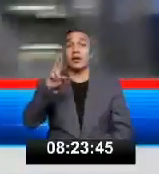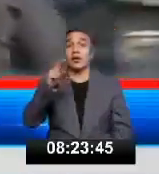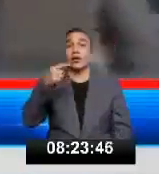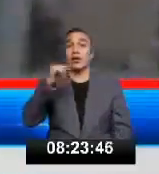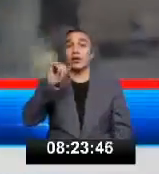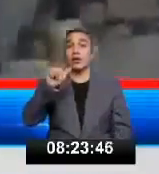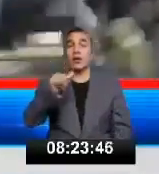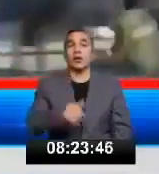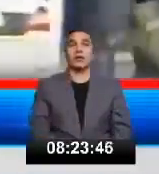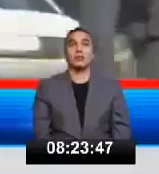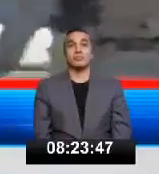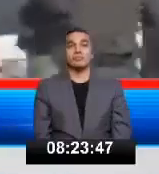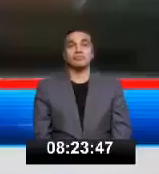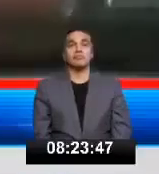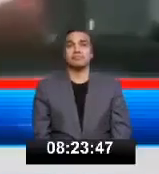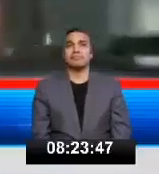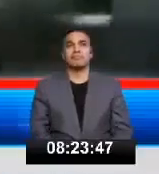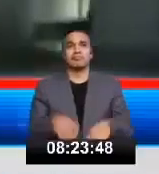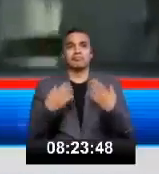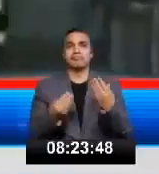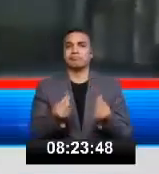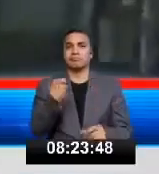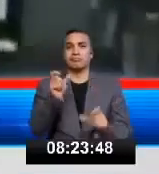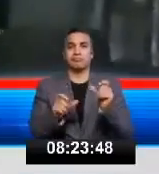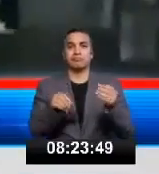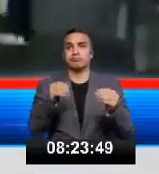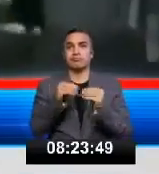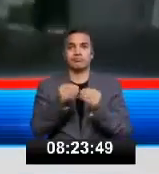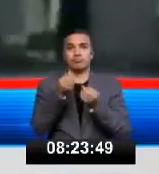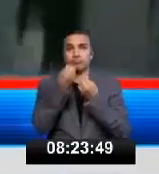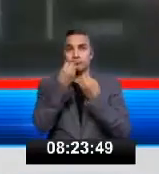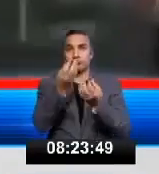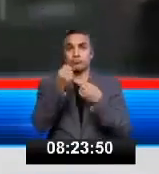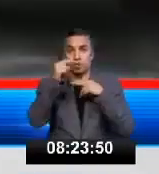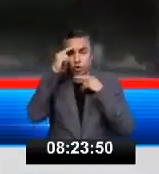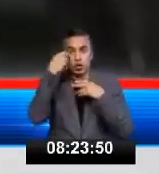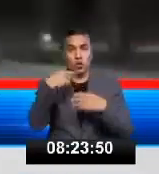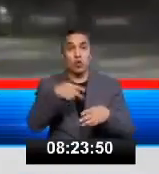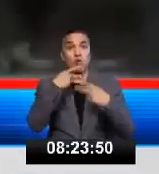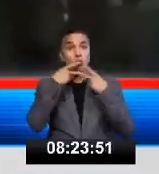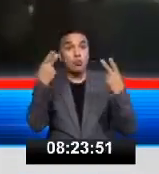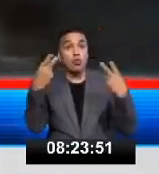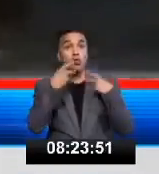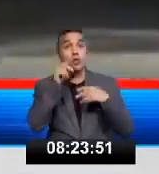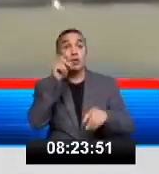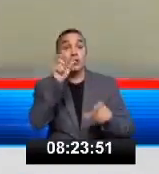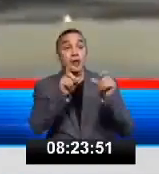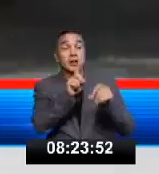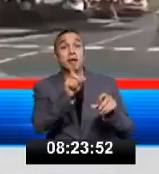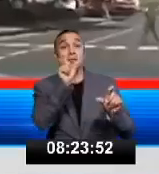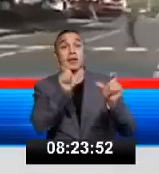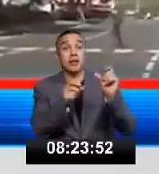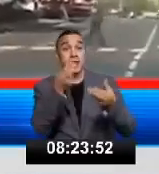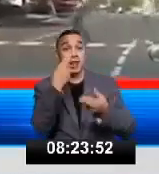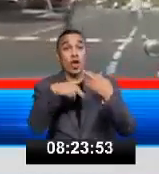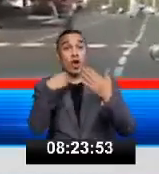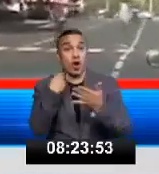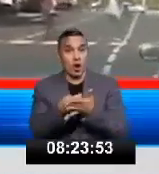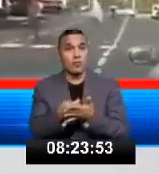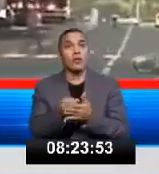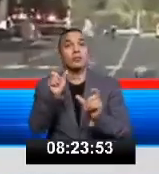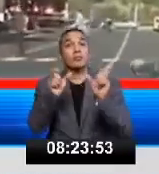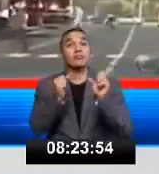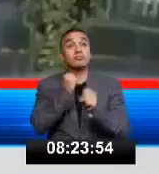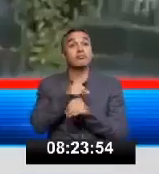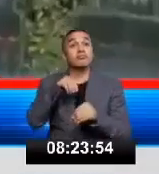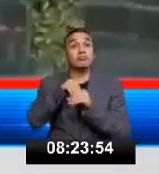ciudad de Sukdidi. Recogen así los medios de información locales que se informa que entre los rehenes hay tanto clientes como empleados de